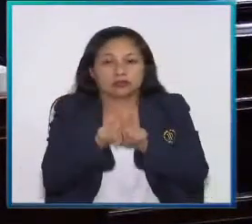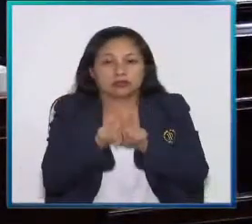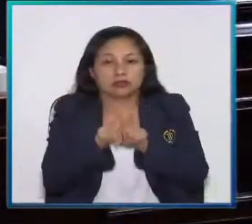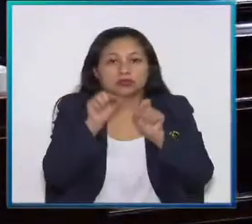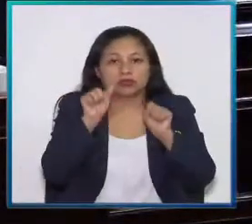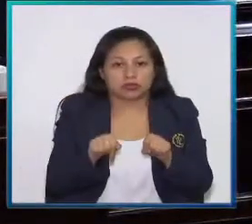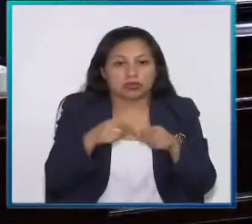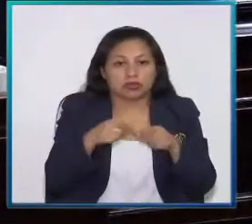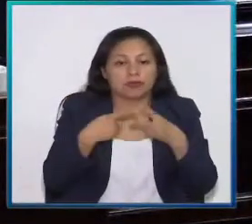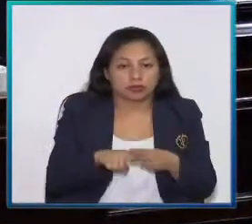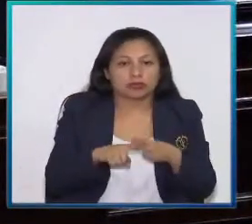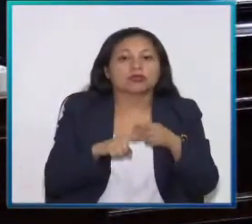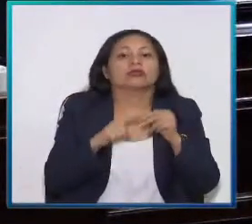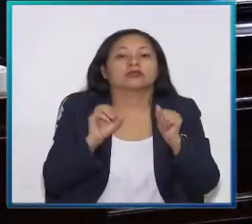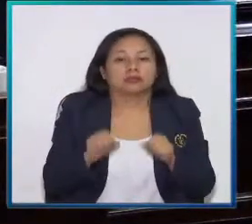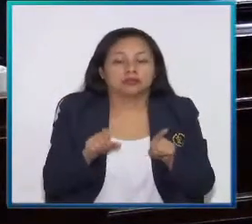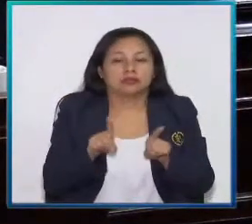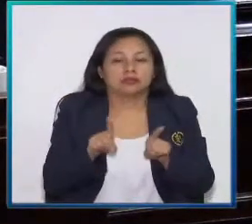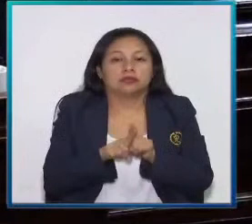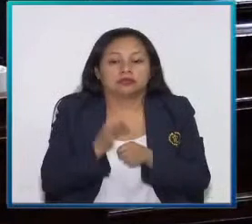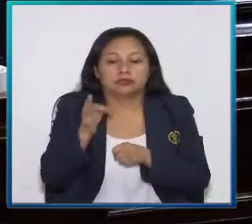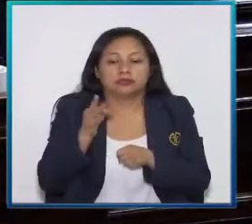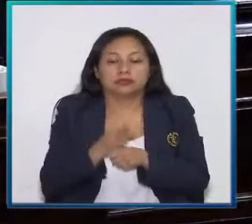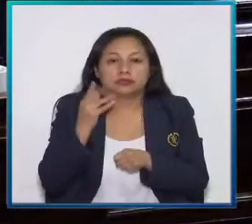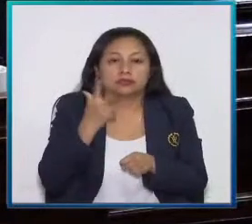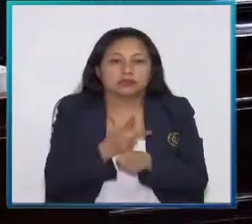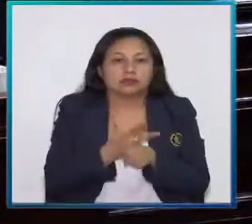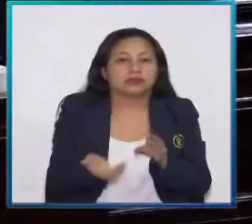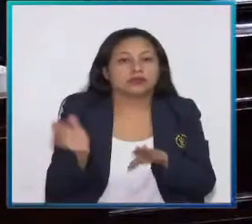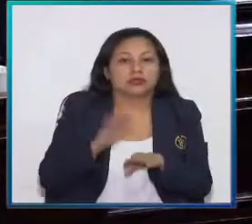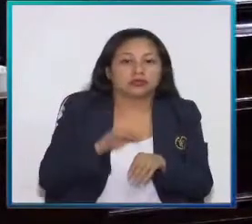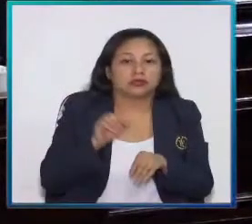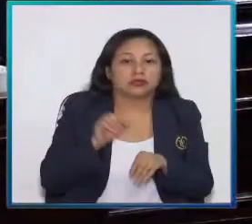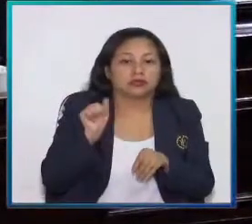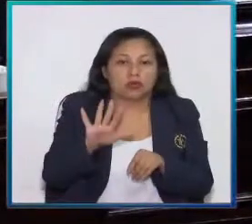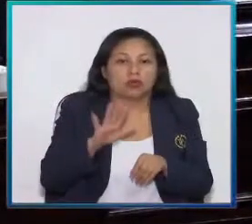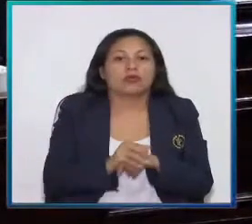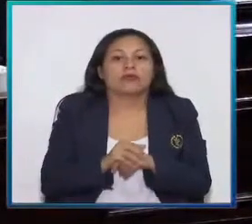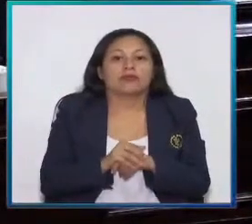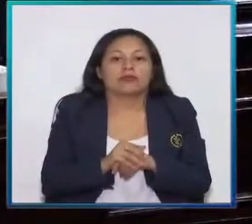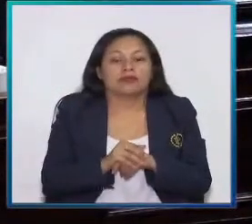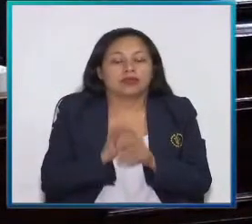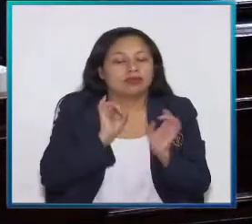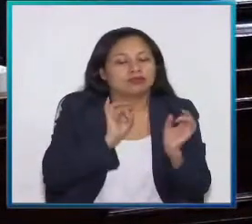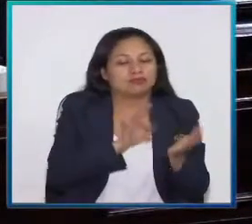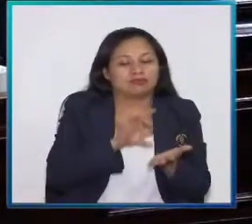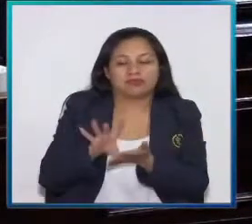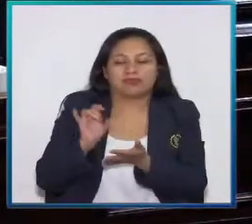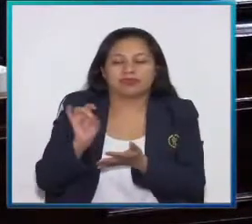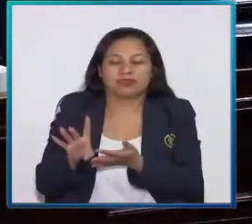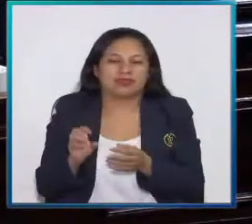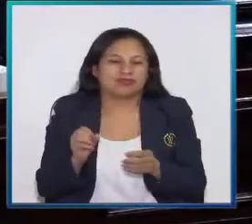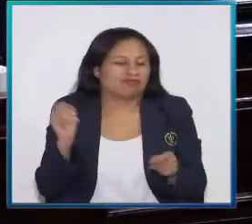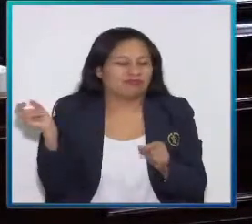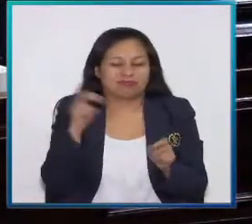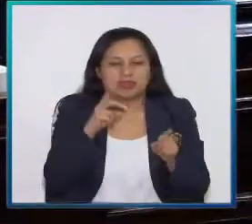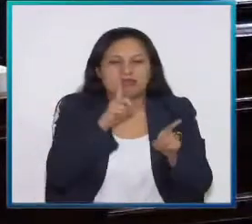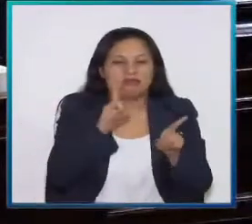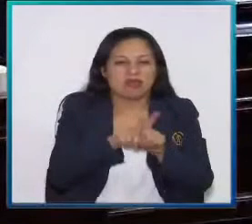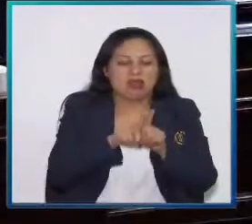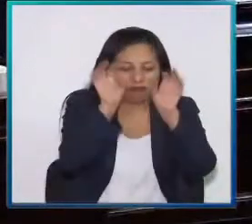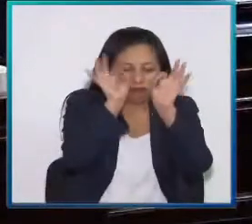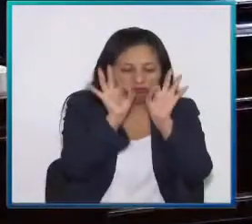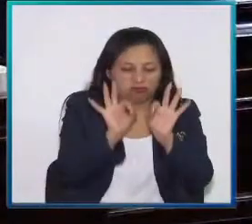con estos principios y con el pueblo de Guatemala y nada más que con ellos. Deben rechazar de manera contundente los